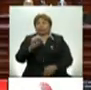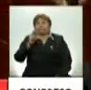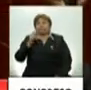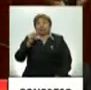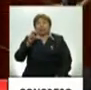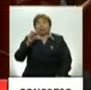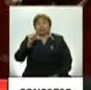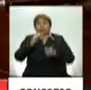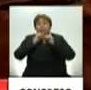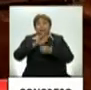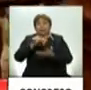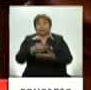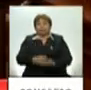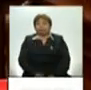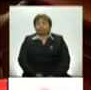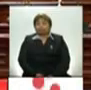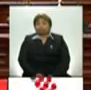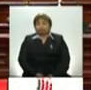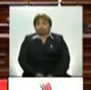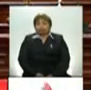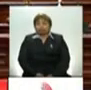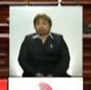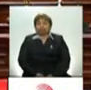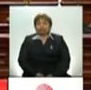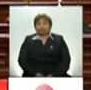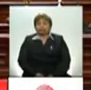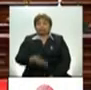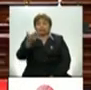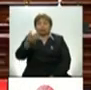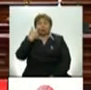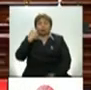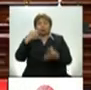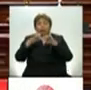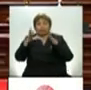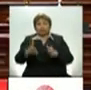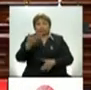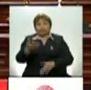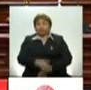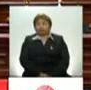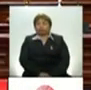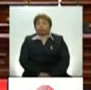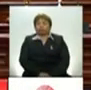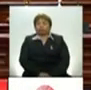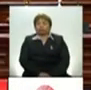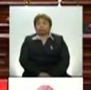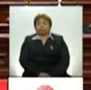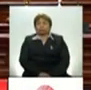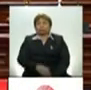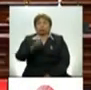consolidados departamentales. Quiere decir que ya tenemos números oficiales publicados por los órganos